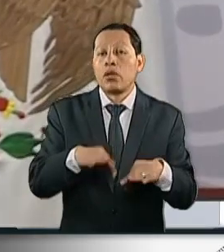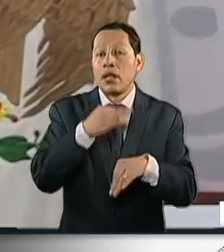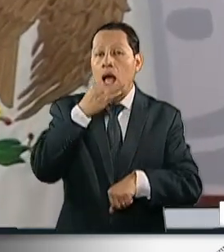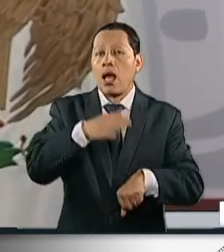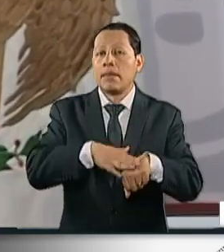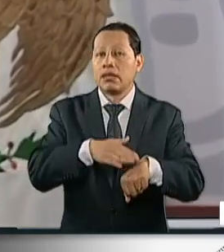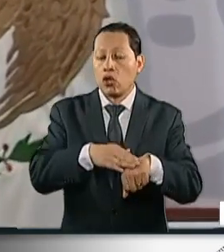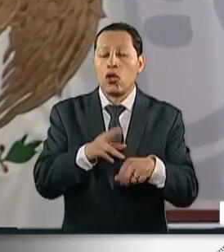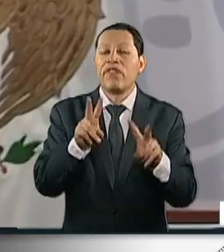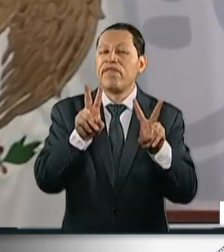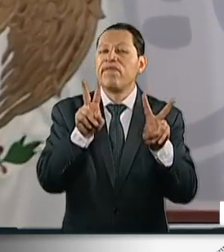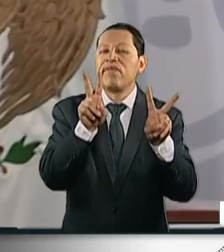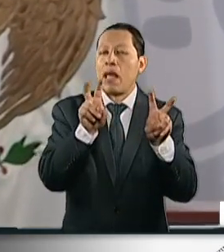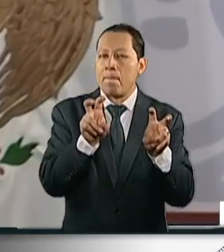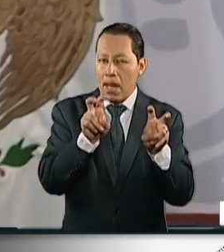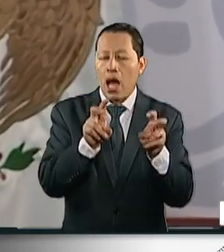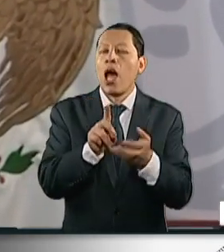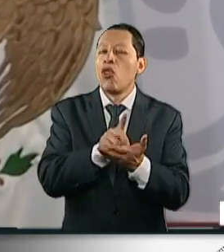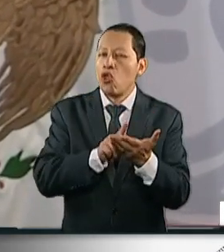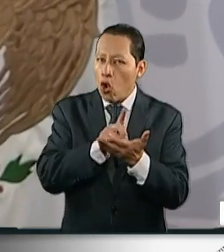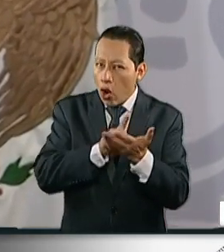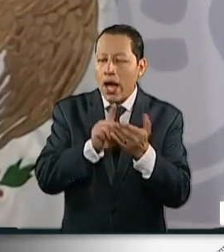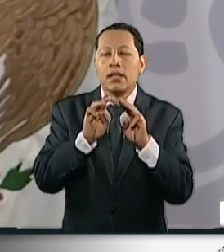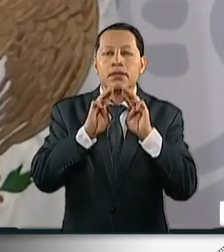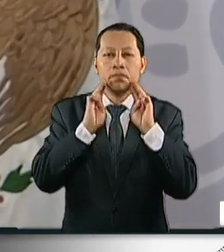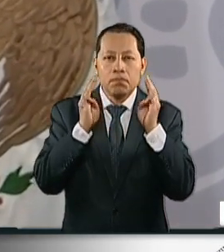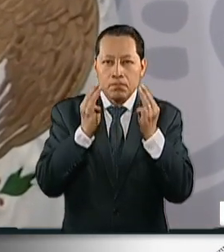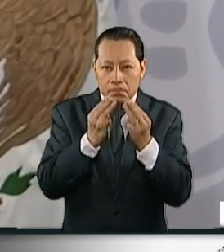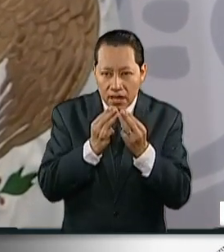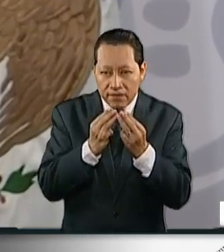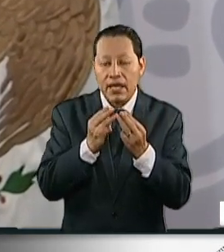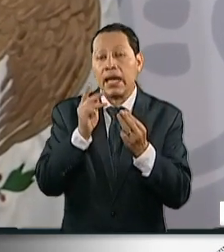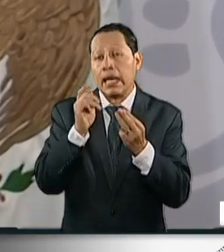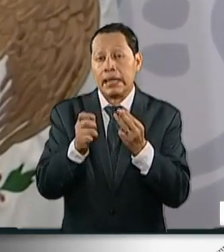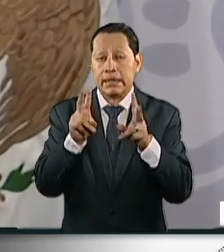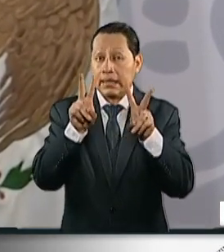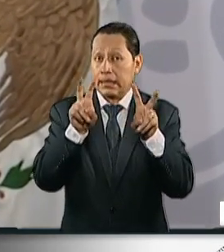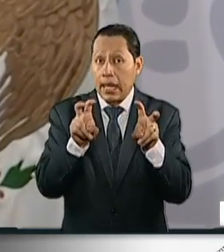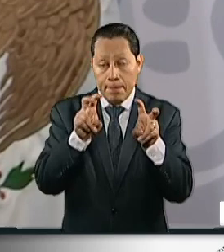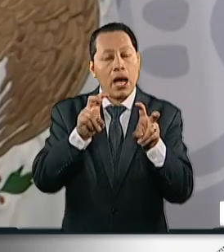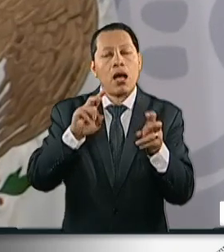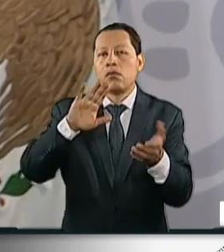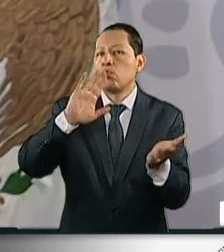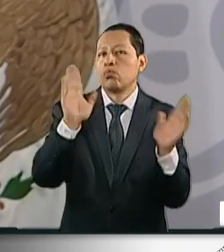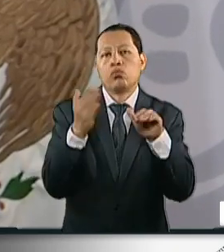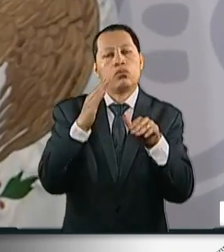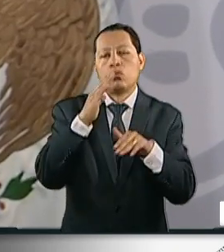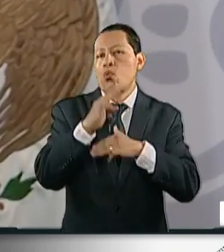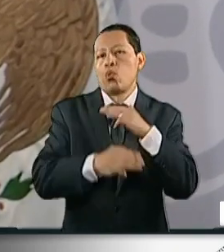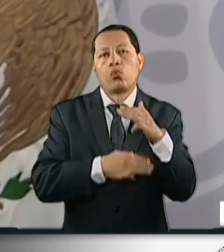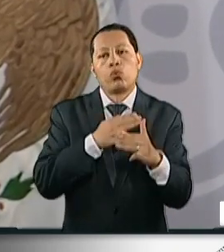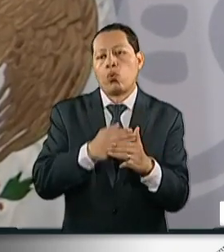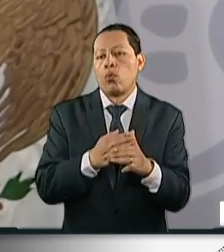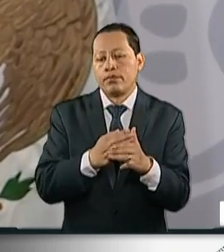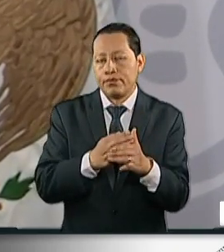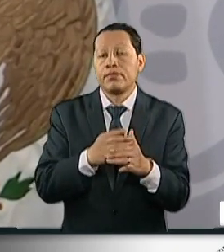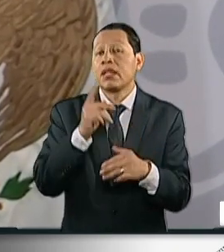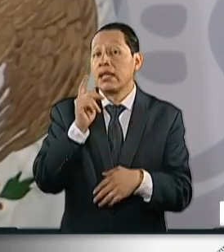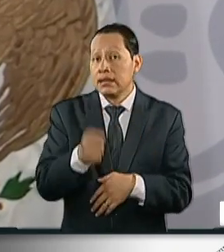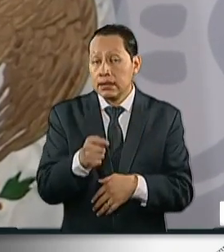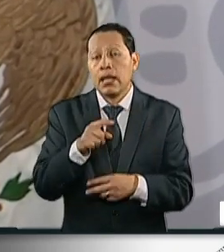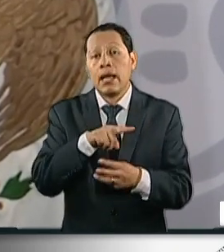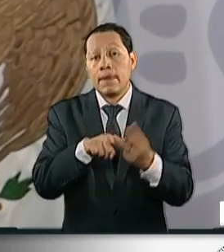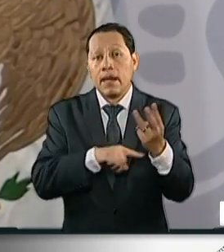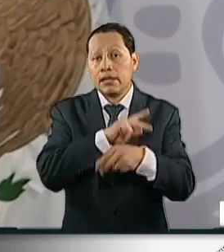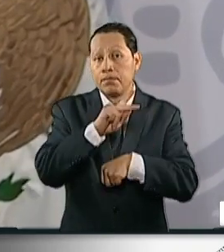de las drogas y del crimen organizado es un tema continental y que fundamentalmente los tres países